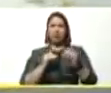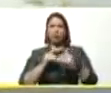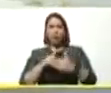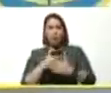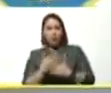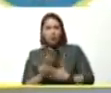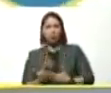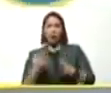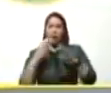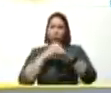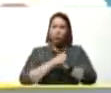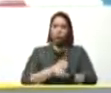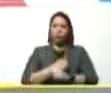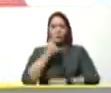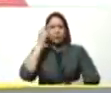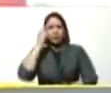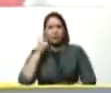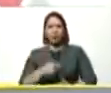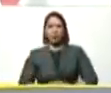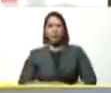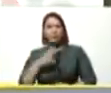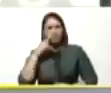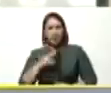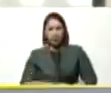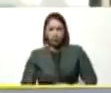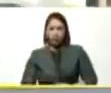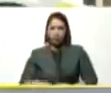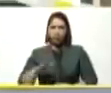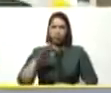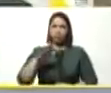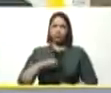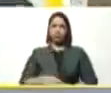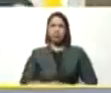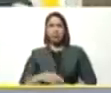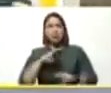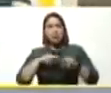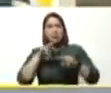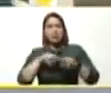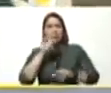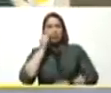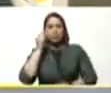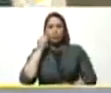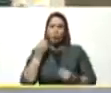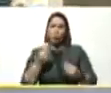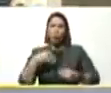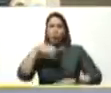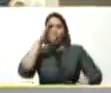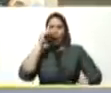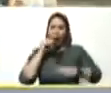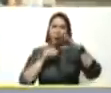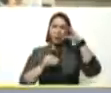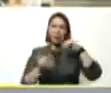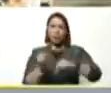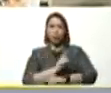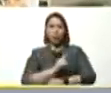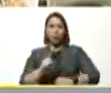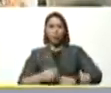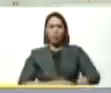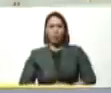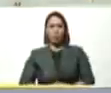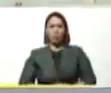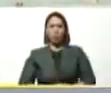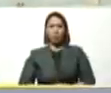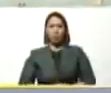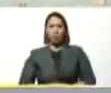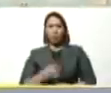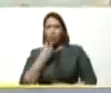madrugadas, en las noches, en el día. Ver cómo crecen los niños. Cómo van aprendiendo tan rápido. Balbucean